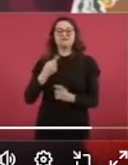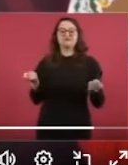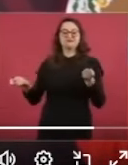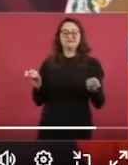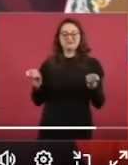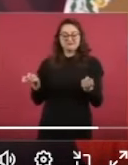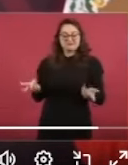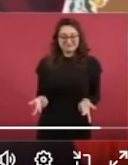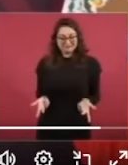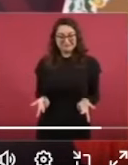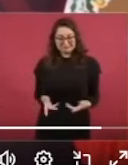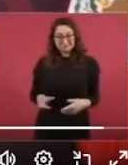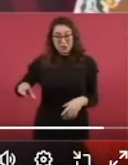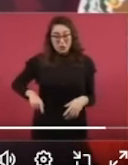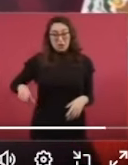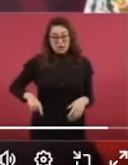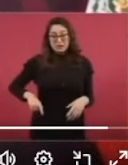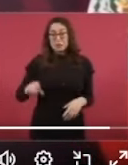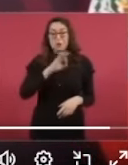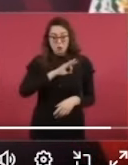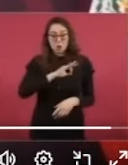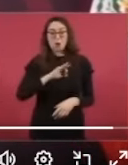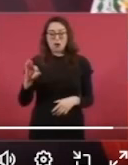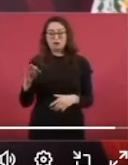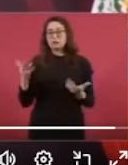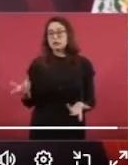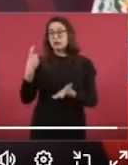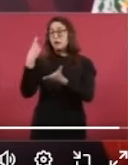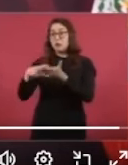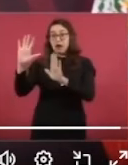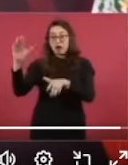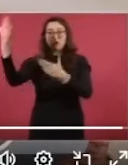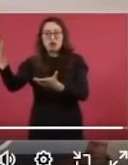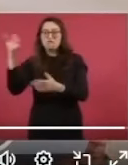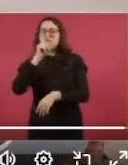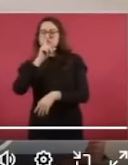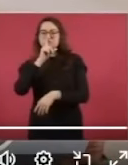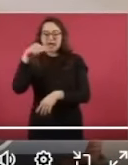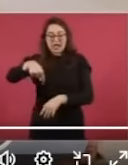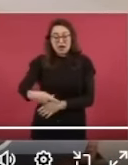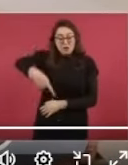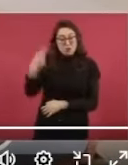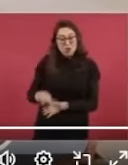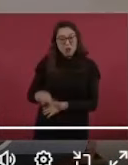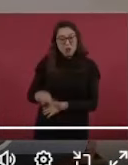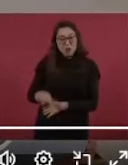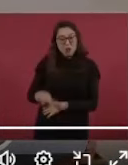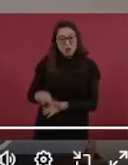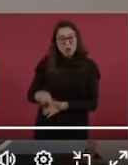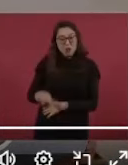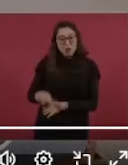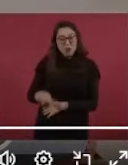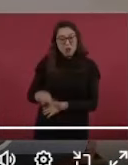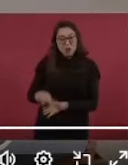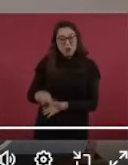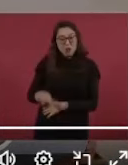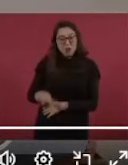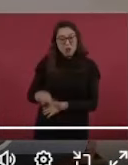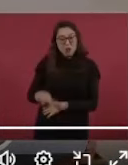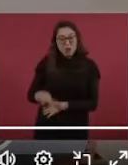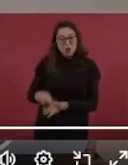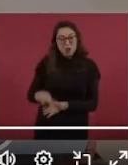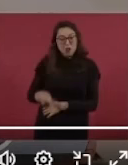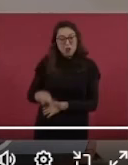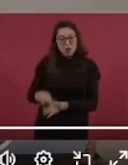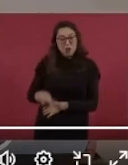cuando el estado es soberano cuando existen empresas públicas exactamente ahí